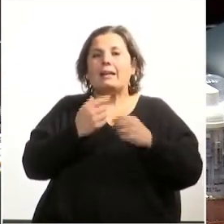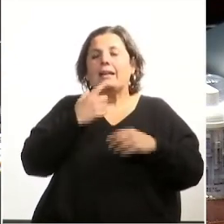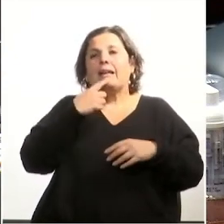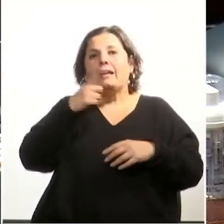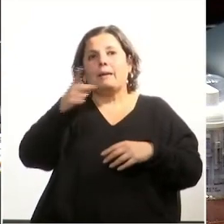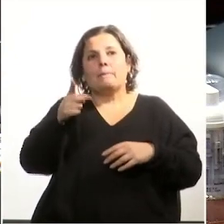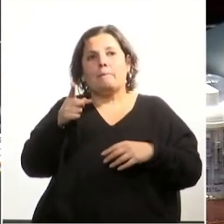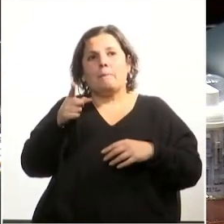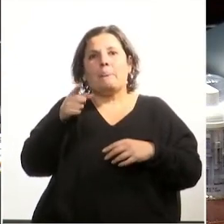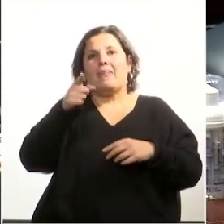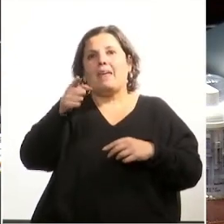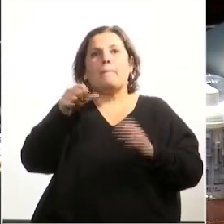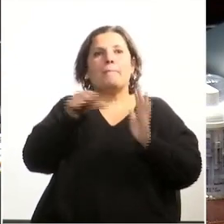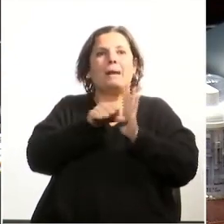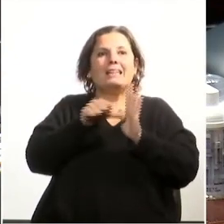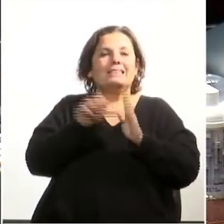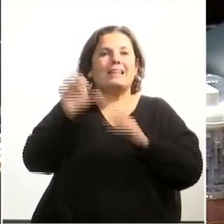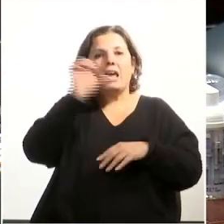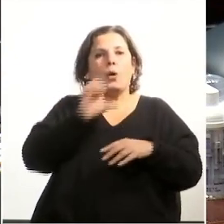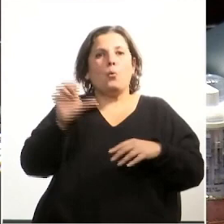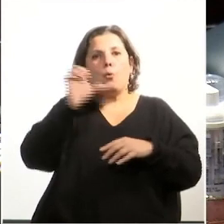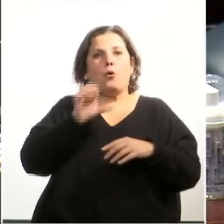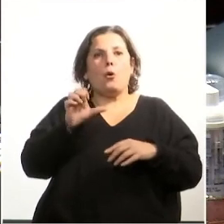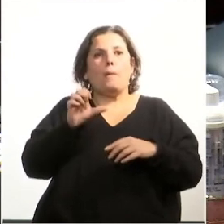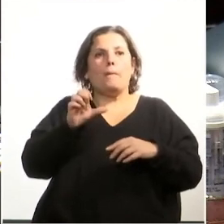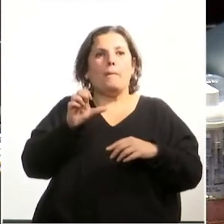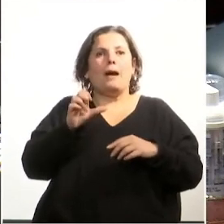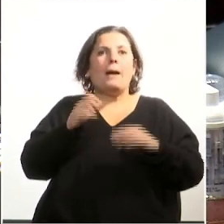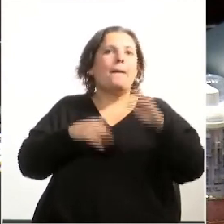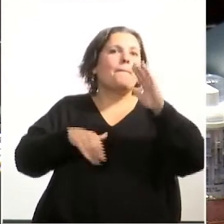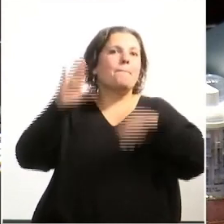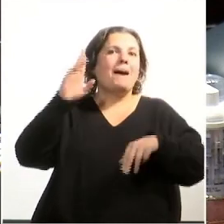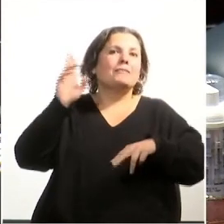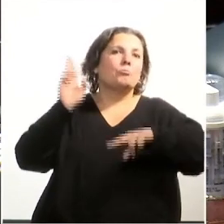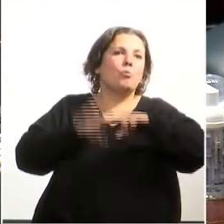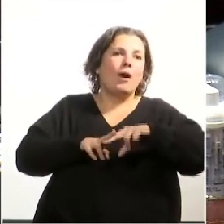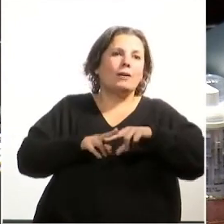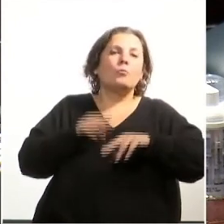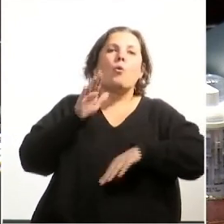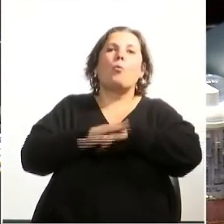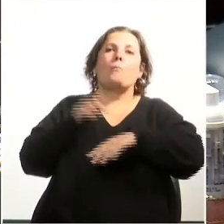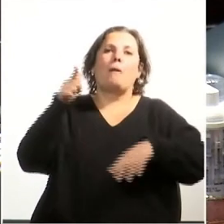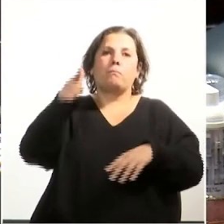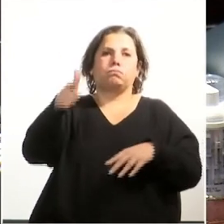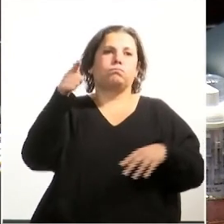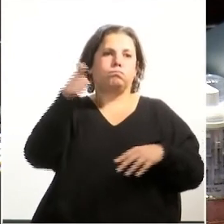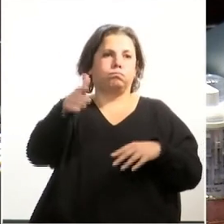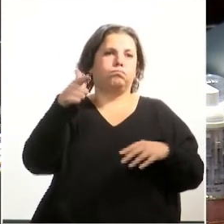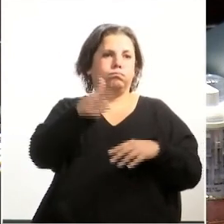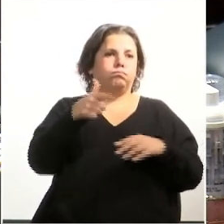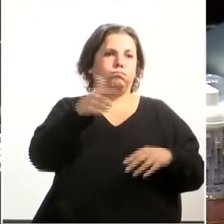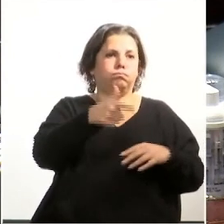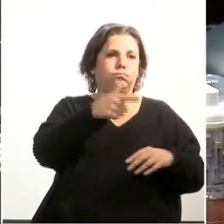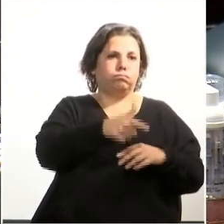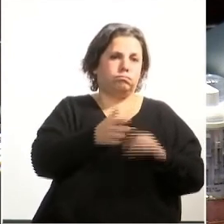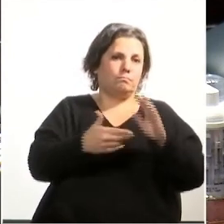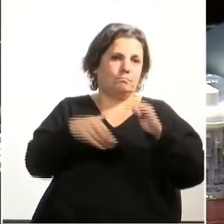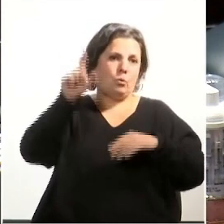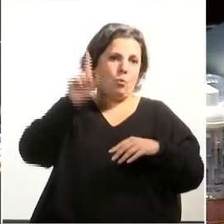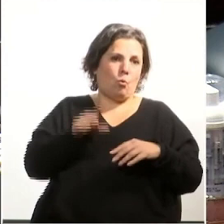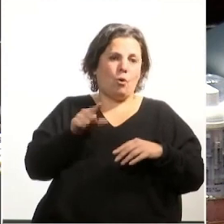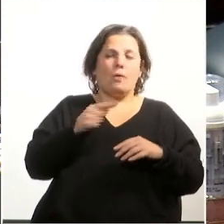diría, es el país de Europa con más muertos por disparo de armas de fuego.